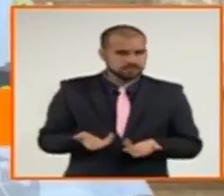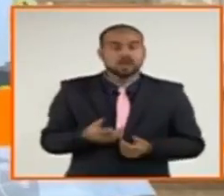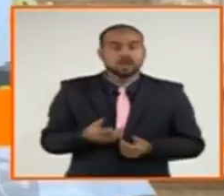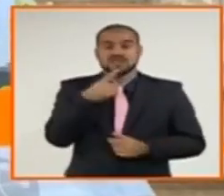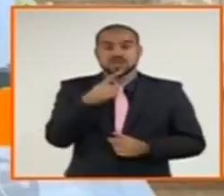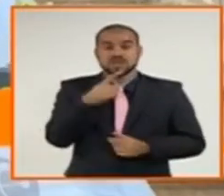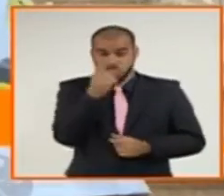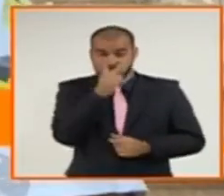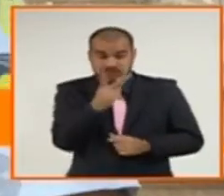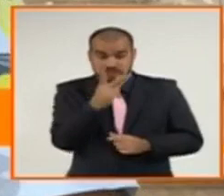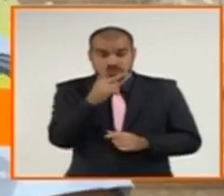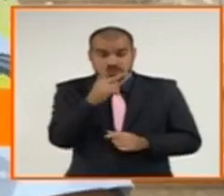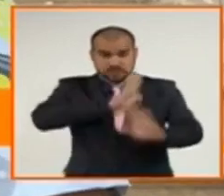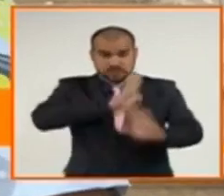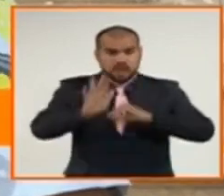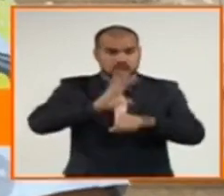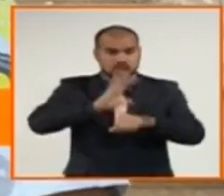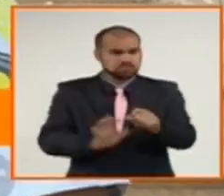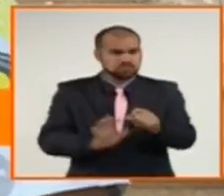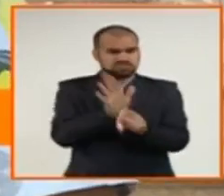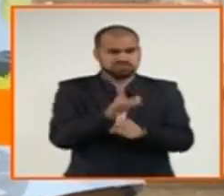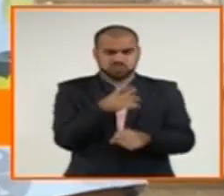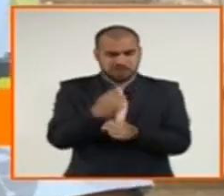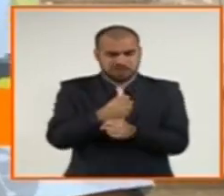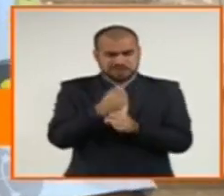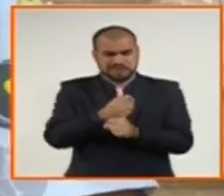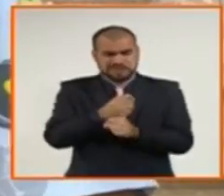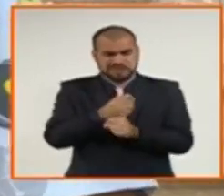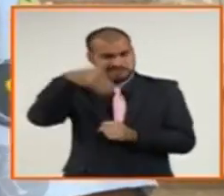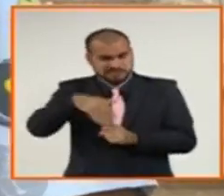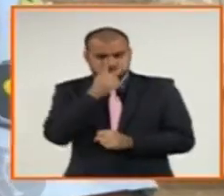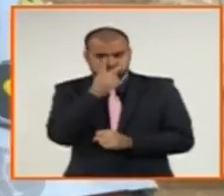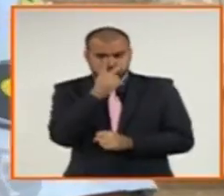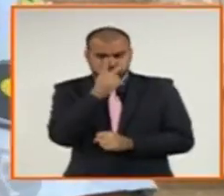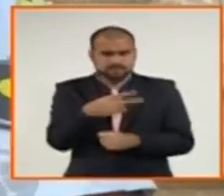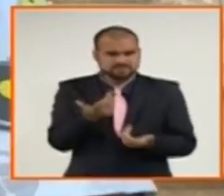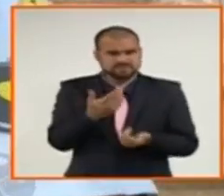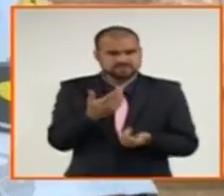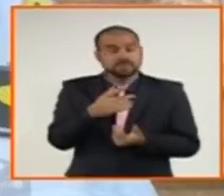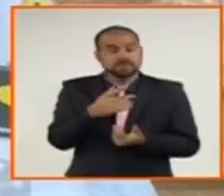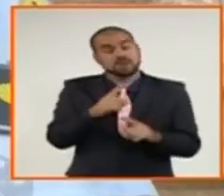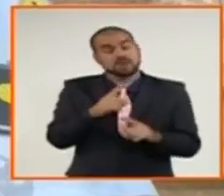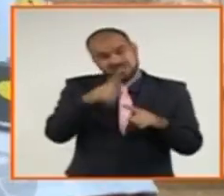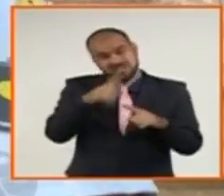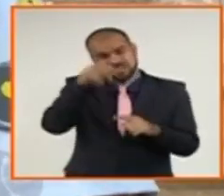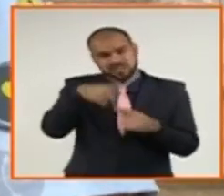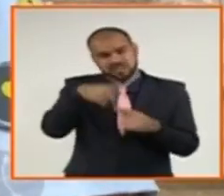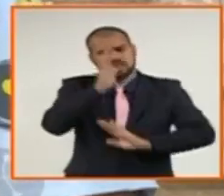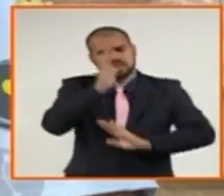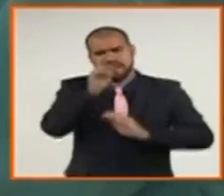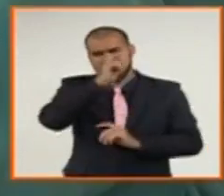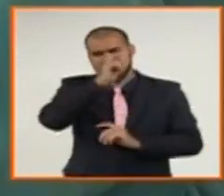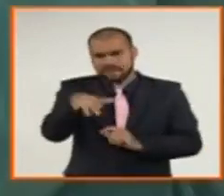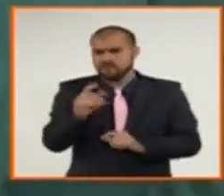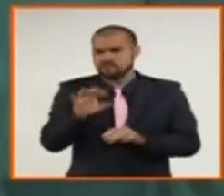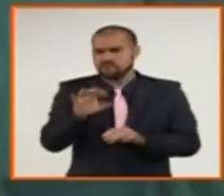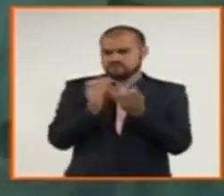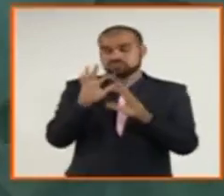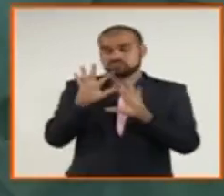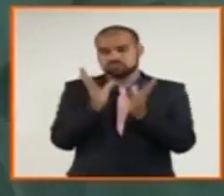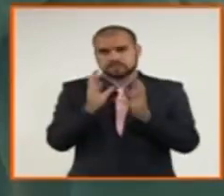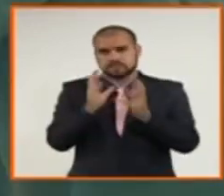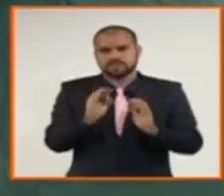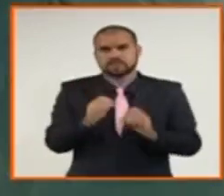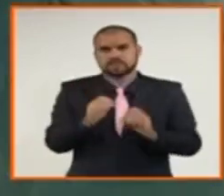Nos enfrentamos a ese miedo, tanto por los niños, por nosotros, por nuestra familia. En la sala de